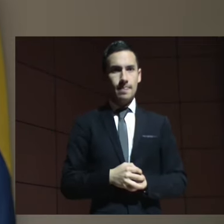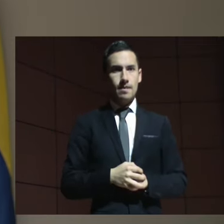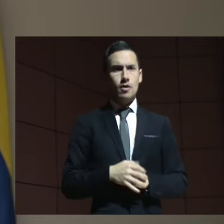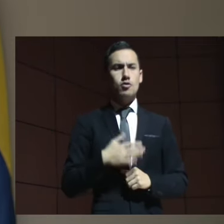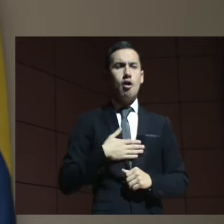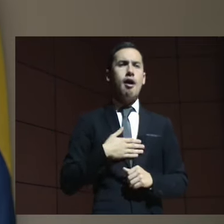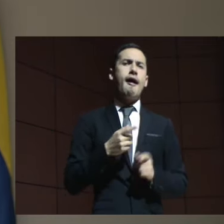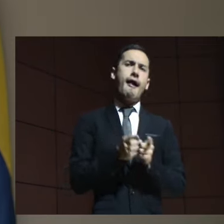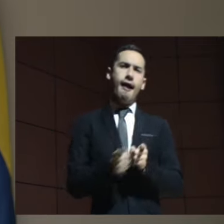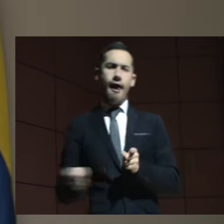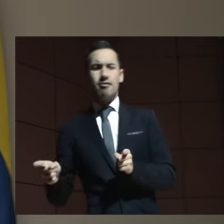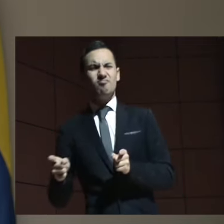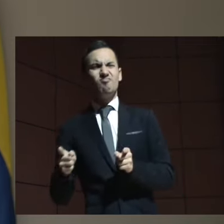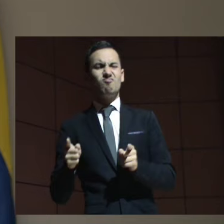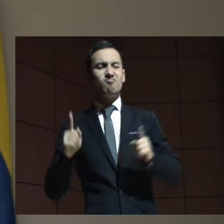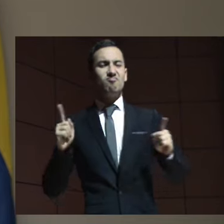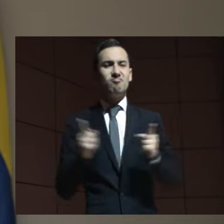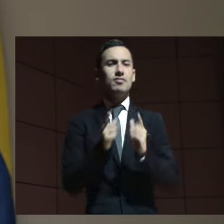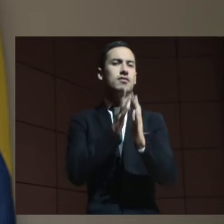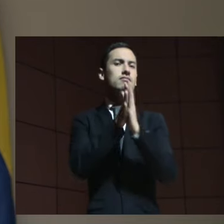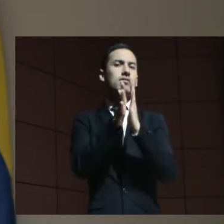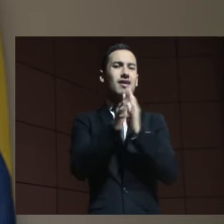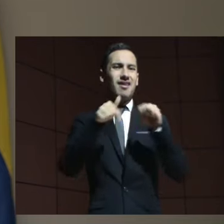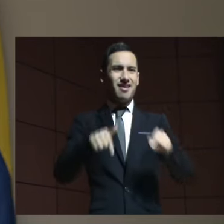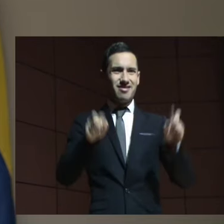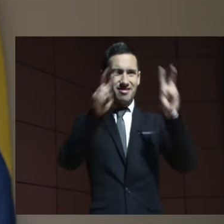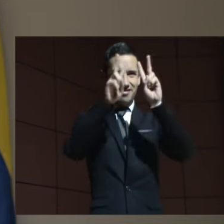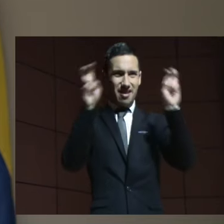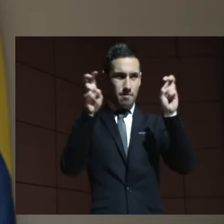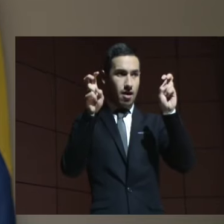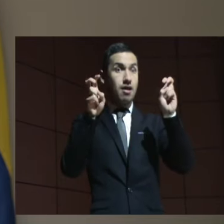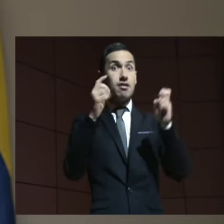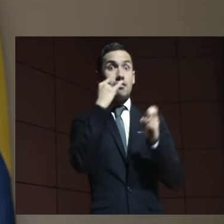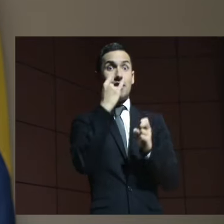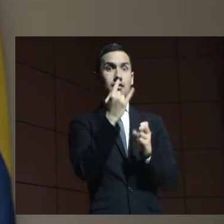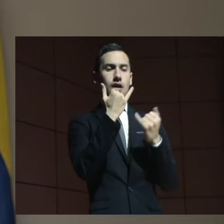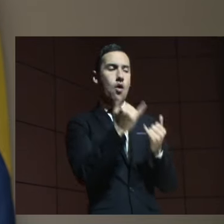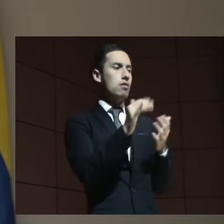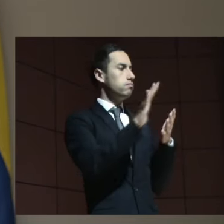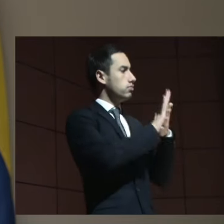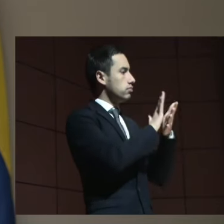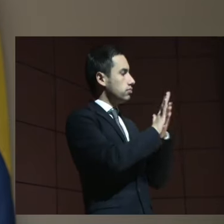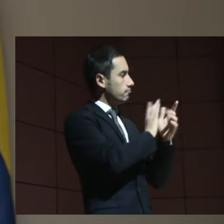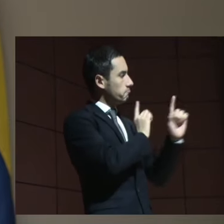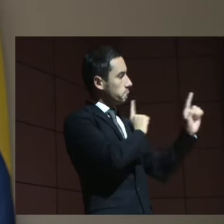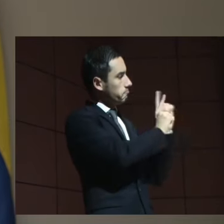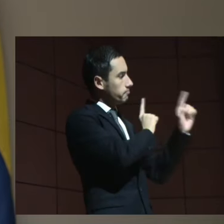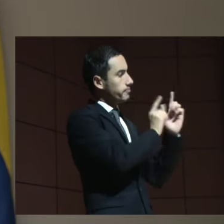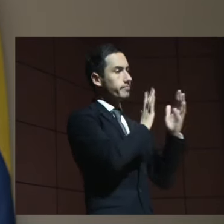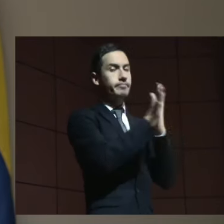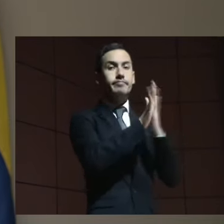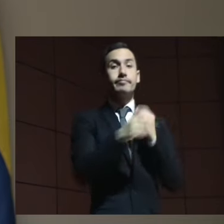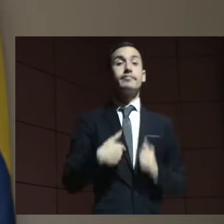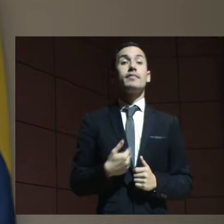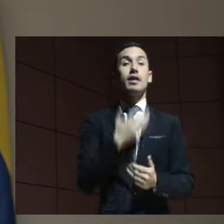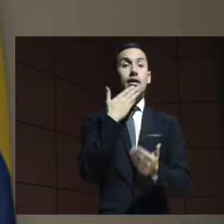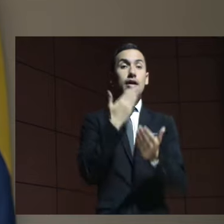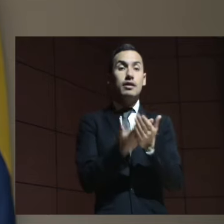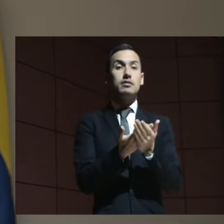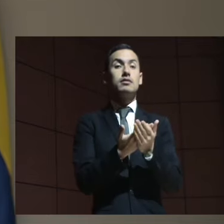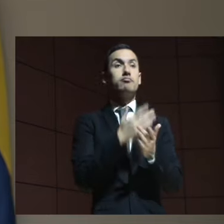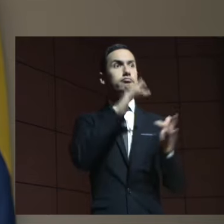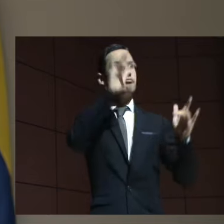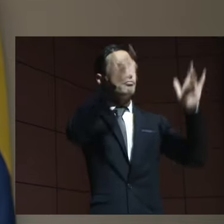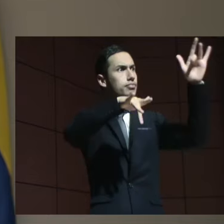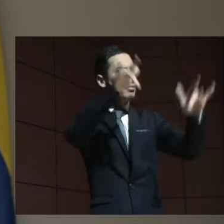quiero extenderme porque, por supuesto, la parte interesante de esta jornada es lo que viene a continuación. Quería